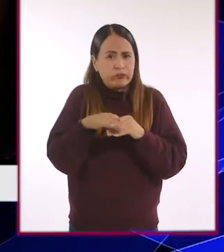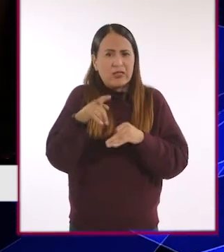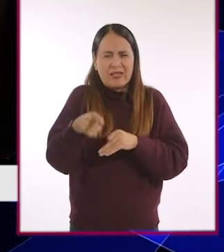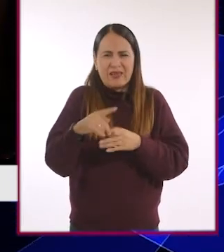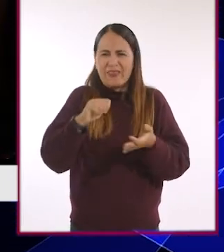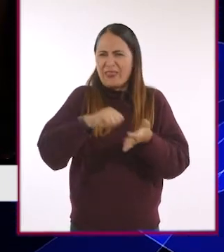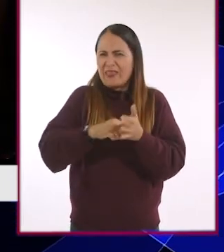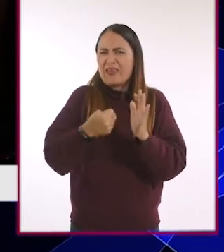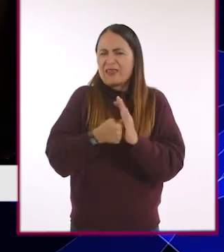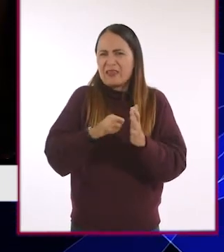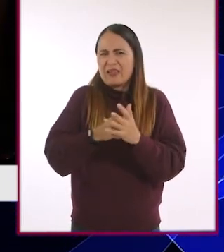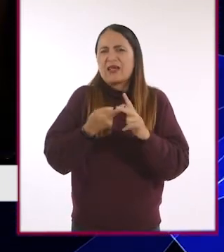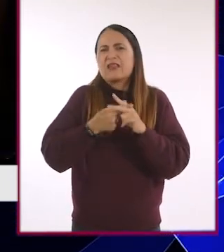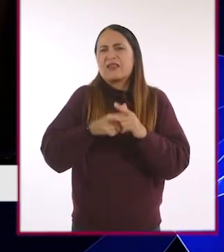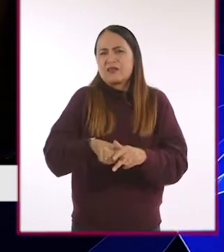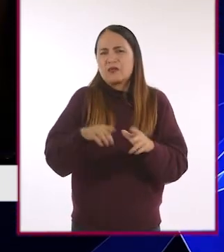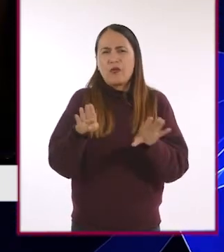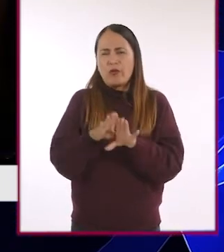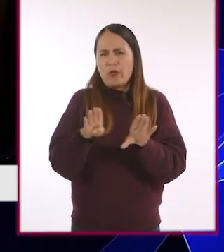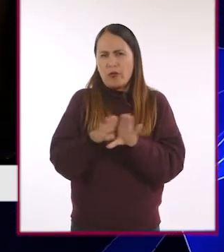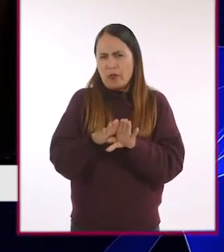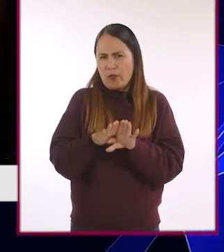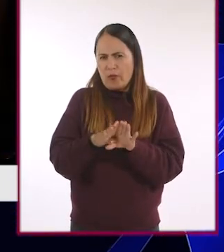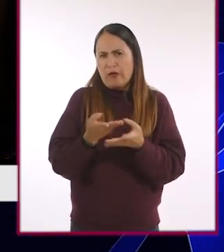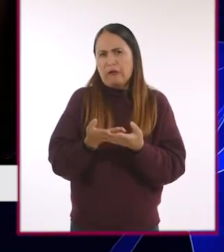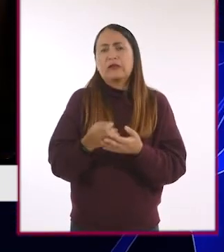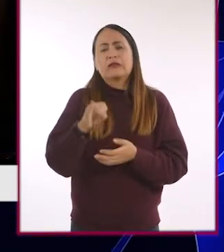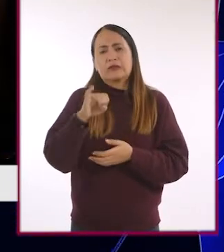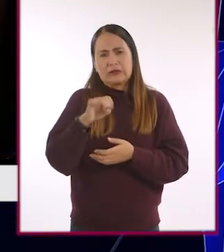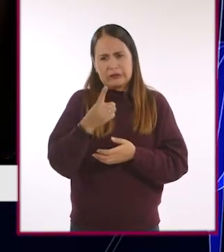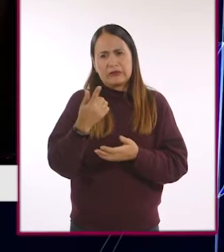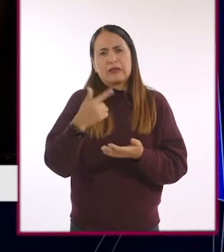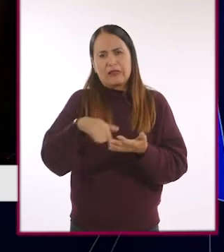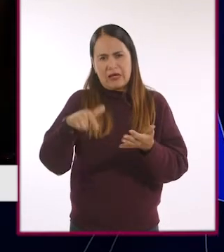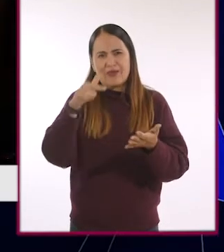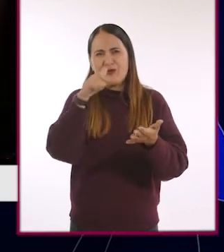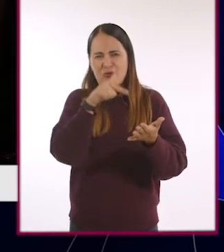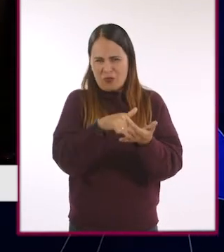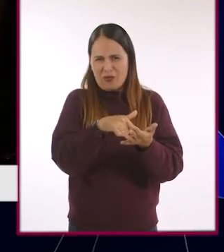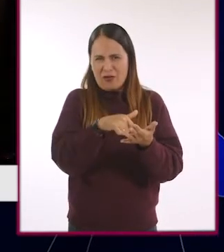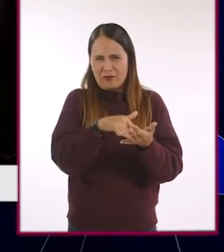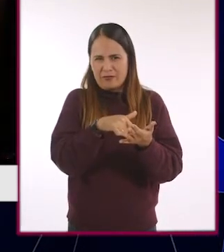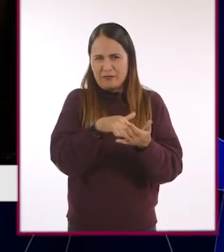surge porque existía la necesidad de tener estos sets súper